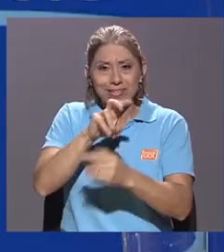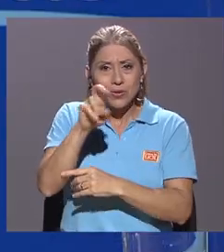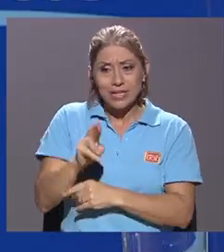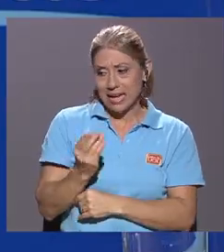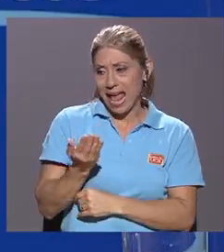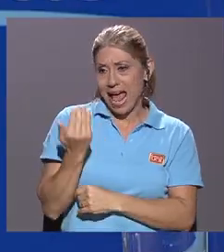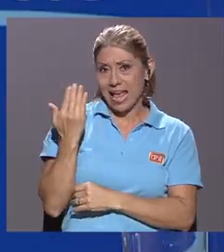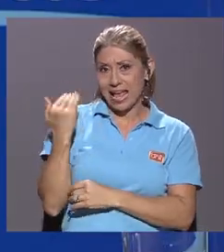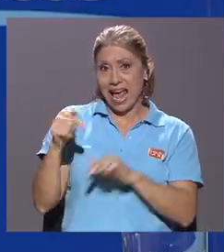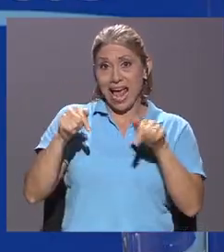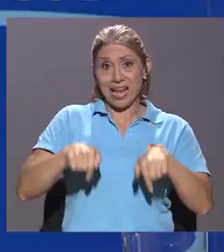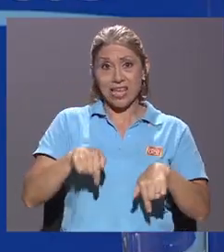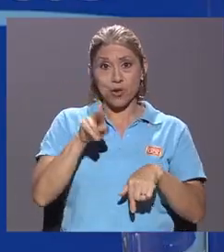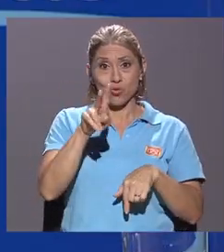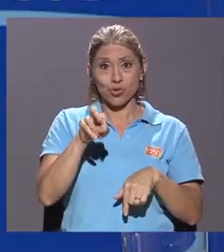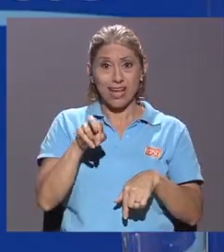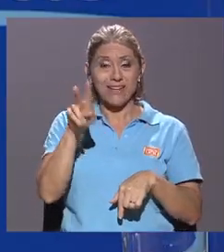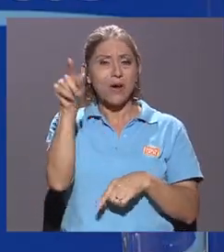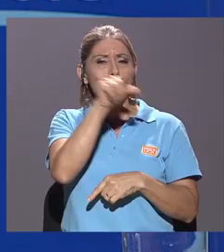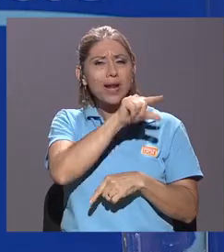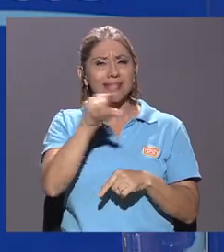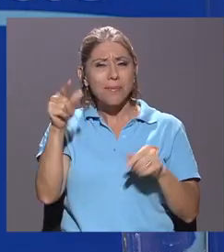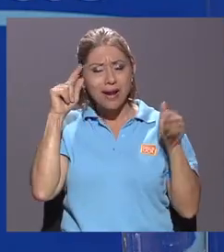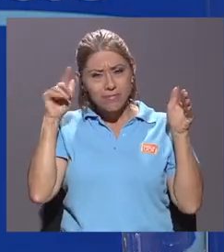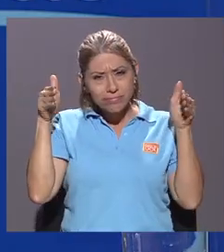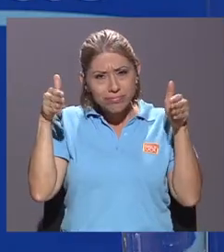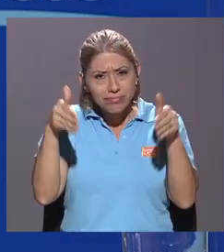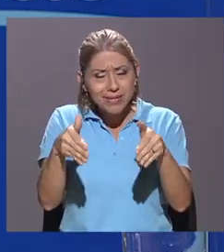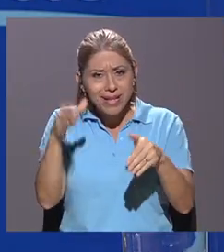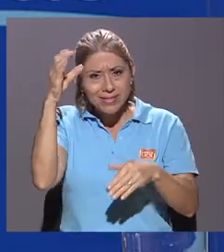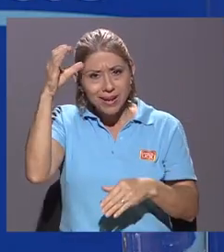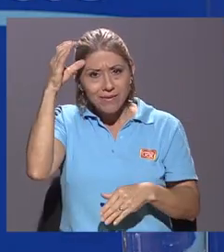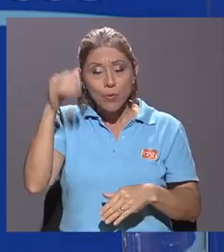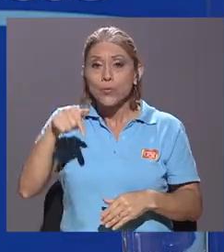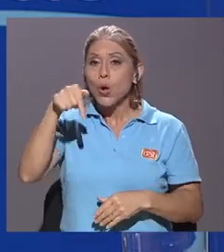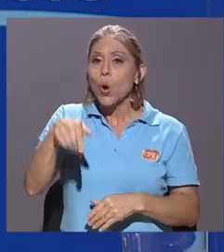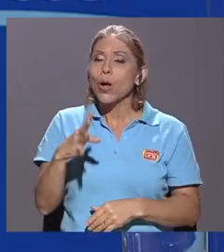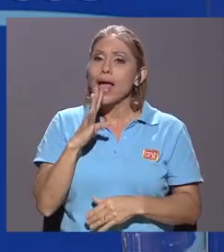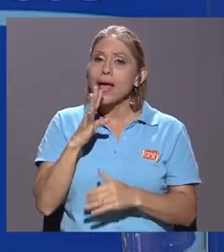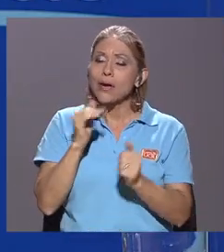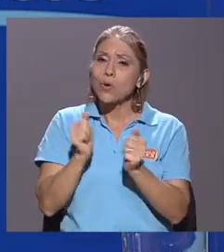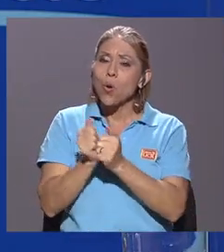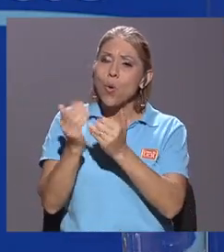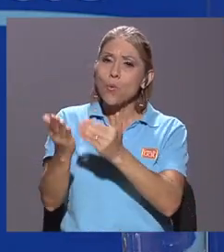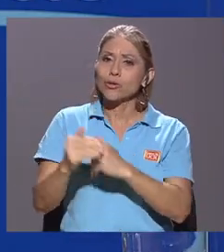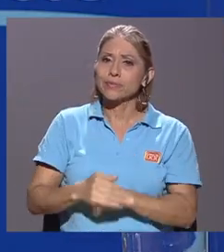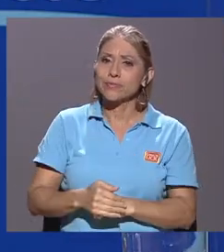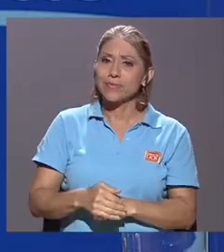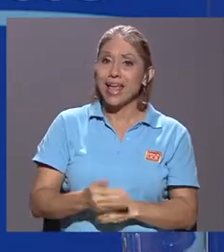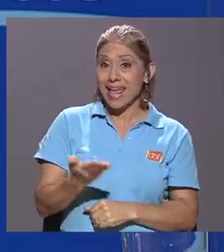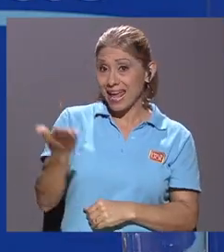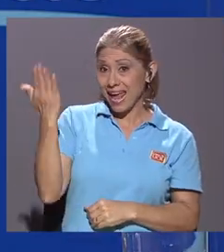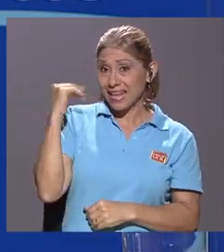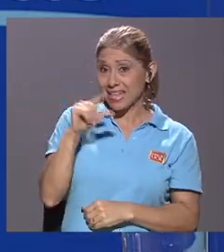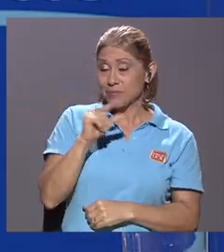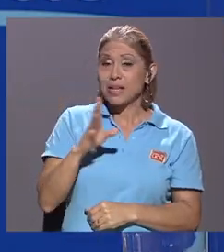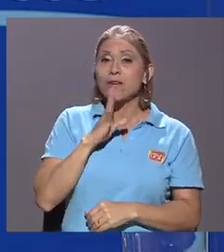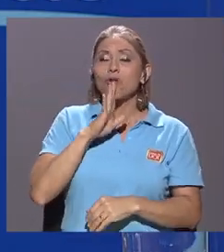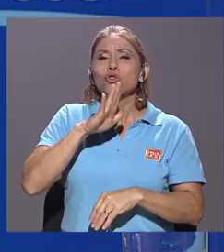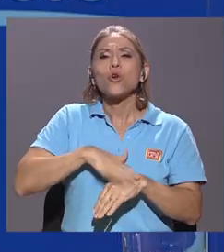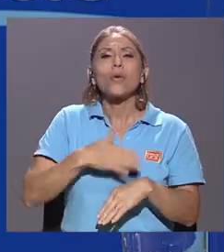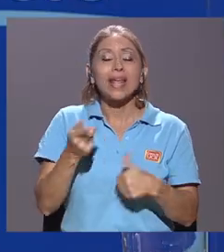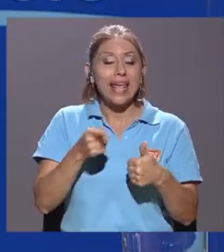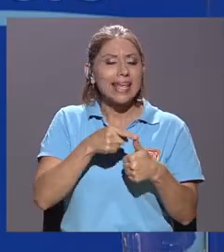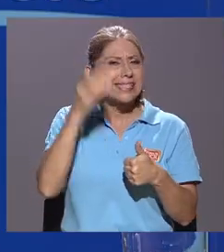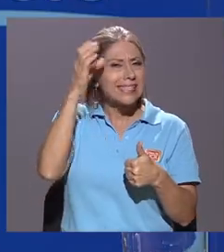unos días a quien los cdr una semana dedicada al cerebro hoy quiero conversar con vos durante esta semana también se habló de la relación entre cerebro